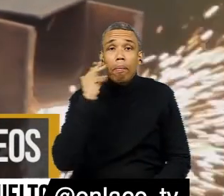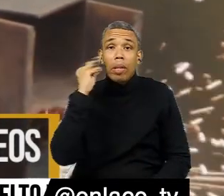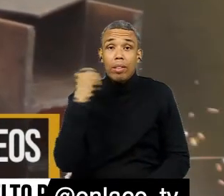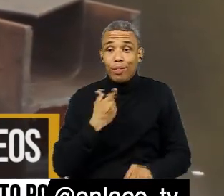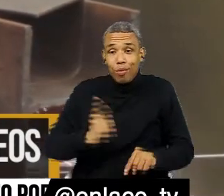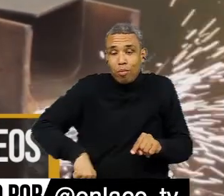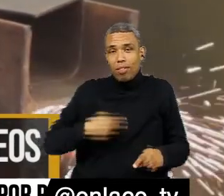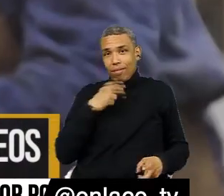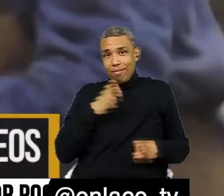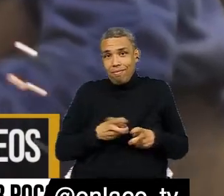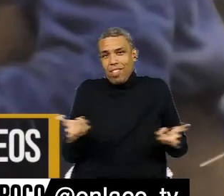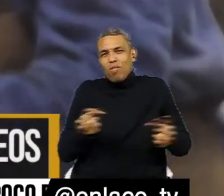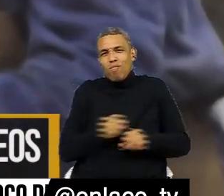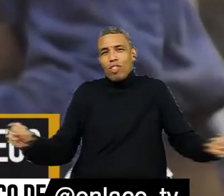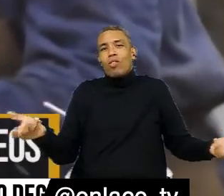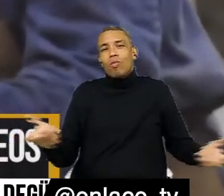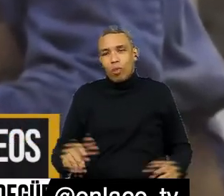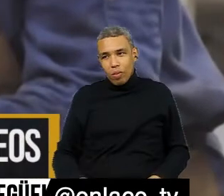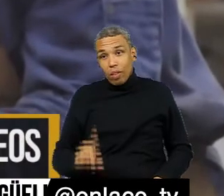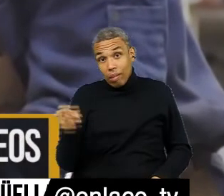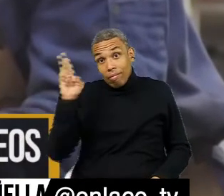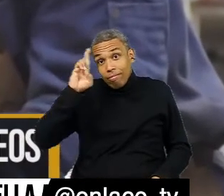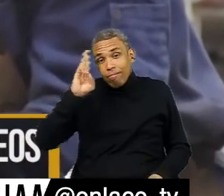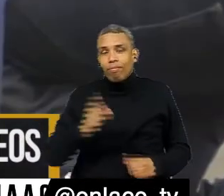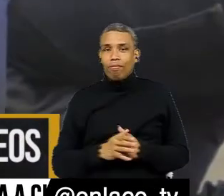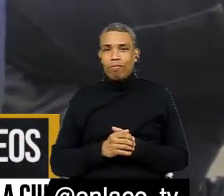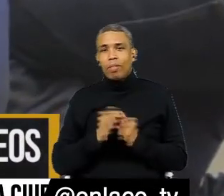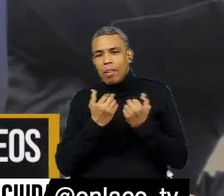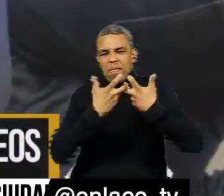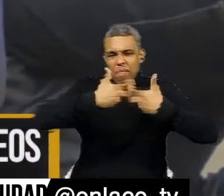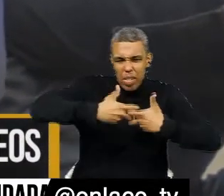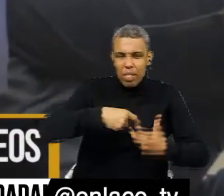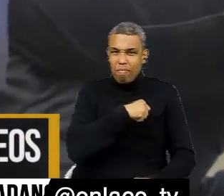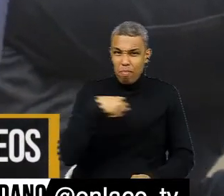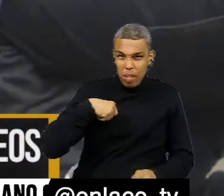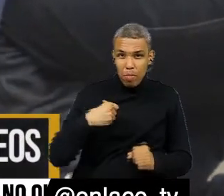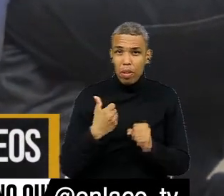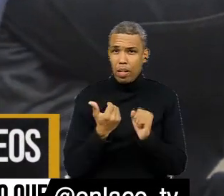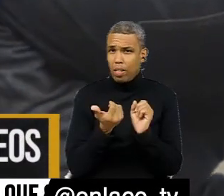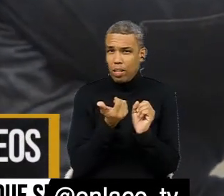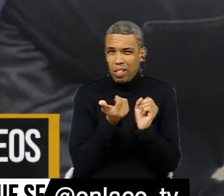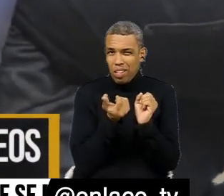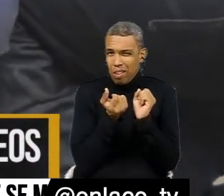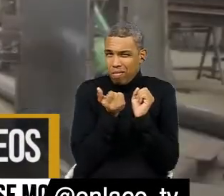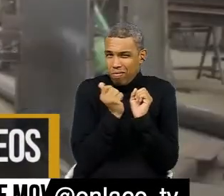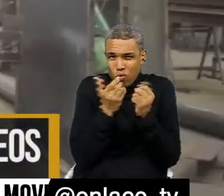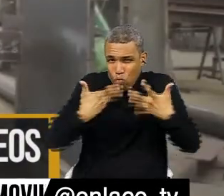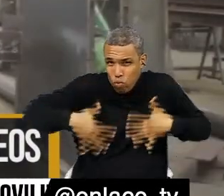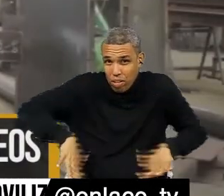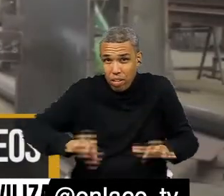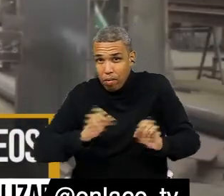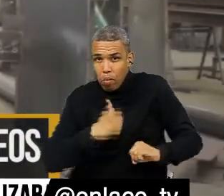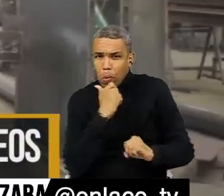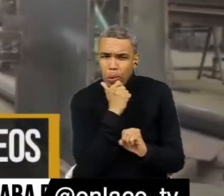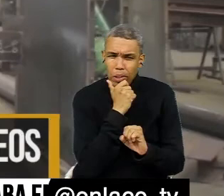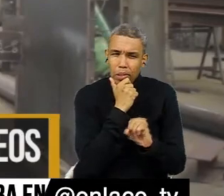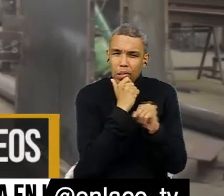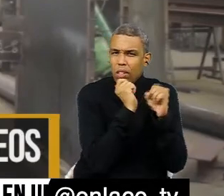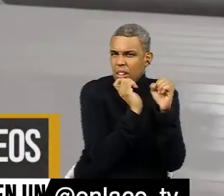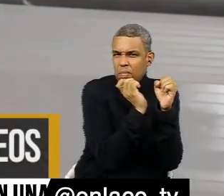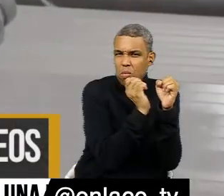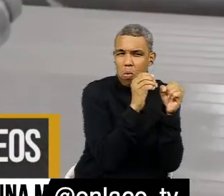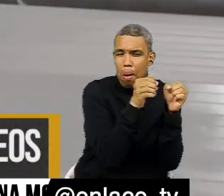40.000 primeros empleos pueden participar todas las empresas privadas con o sin ánimo de lucro, independientemente de su tamaño o sector